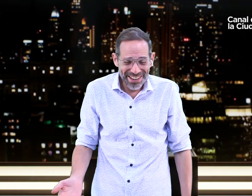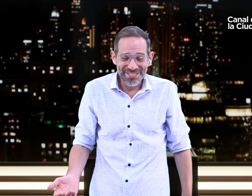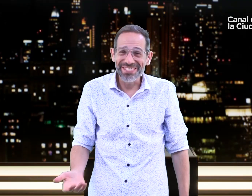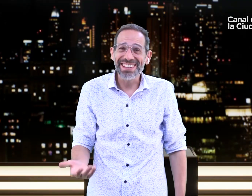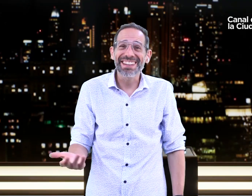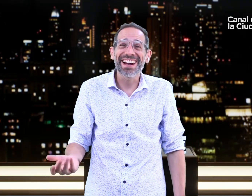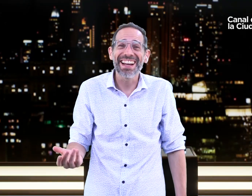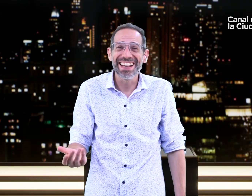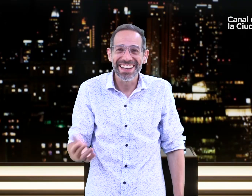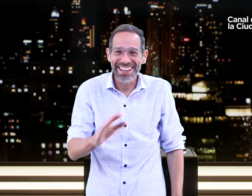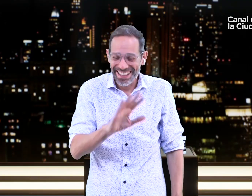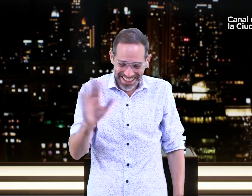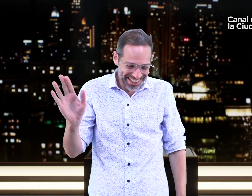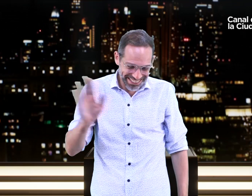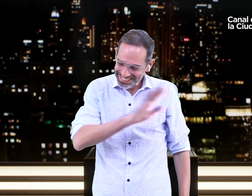¿no?